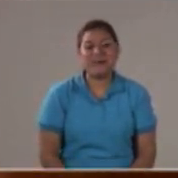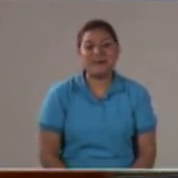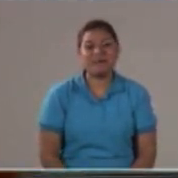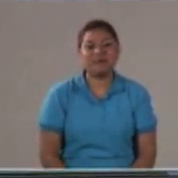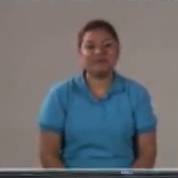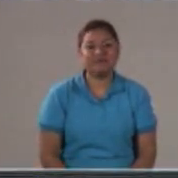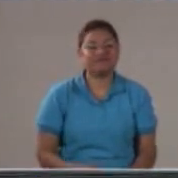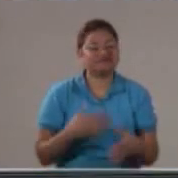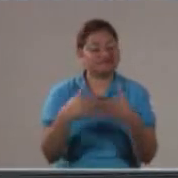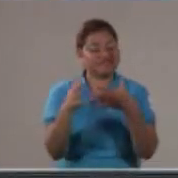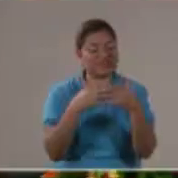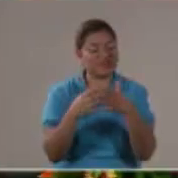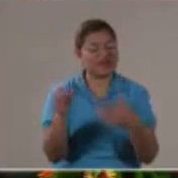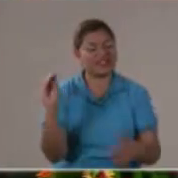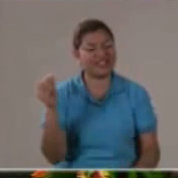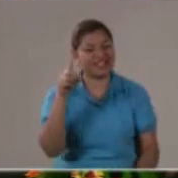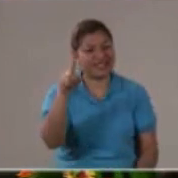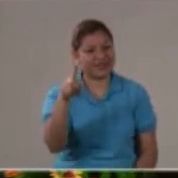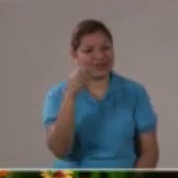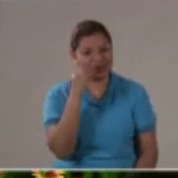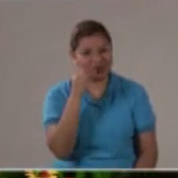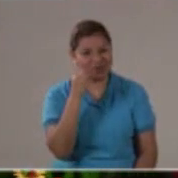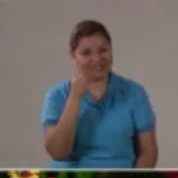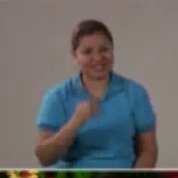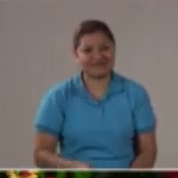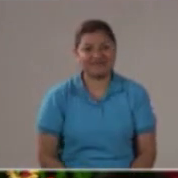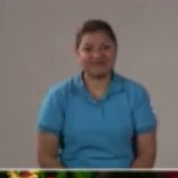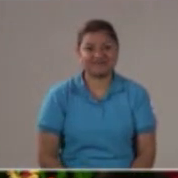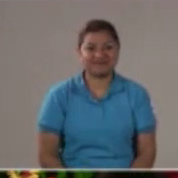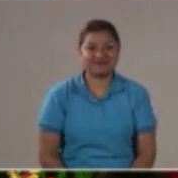No importa cómo sea eso.